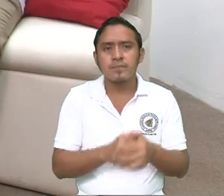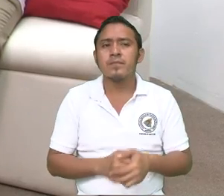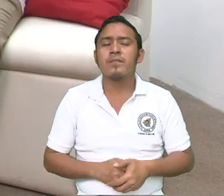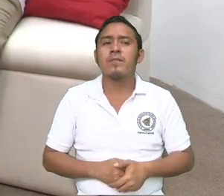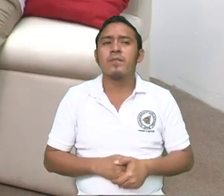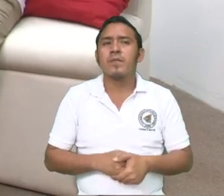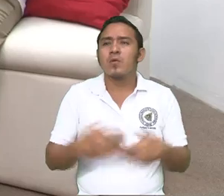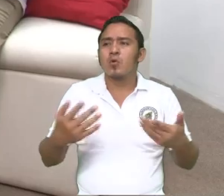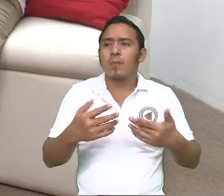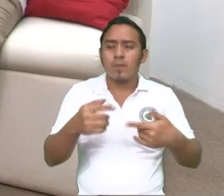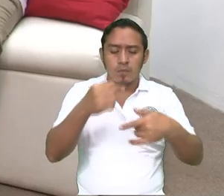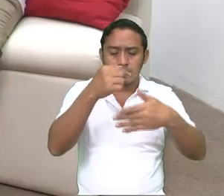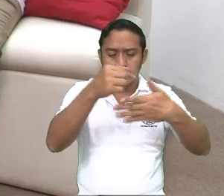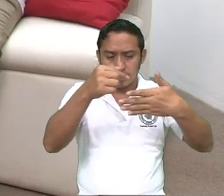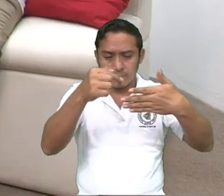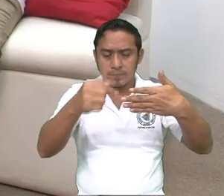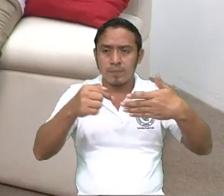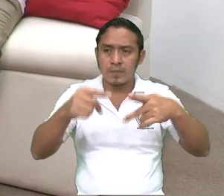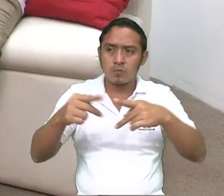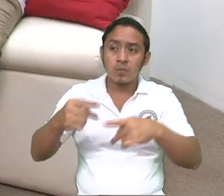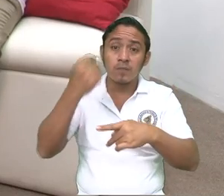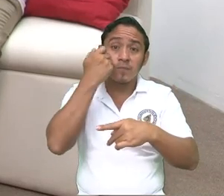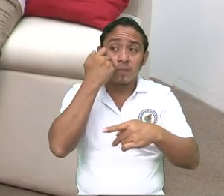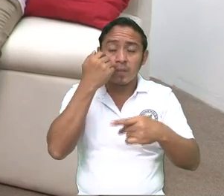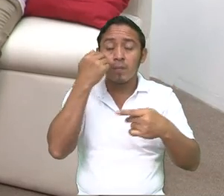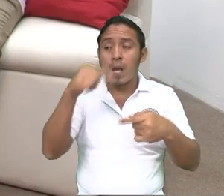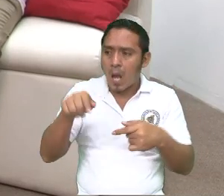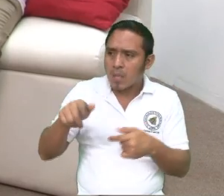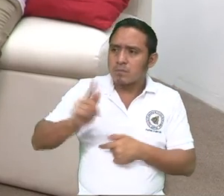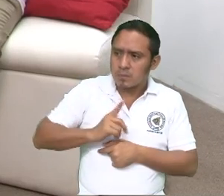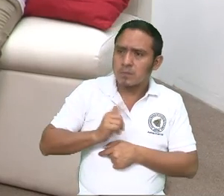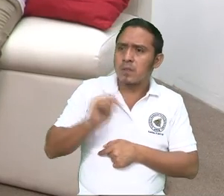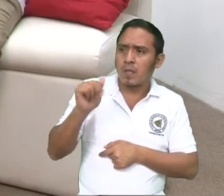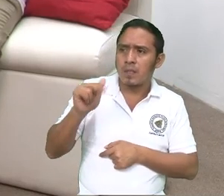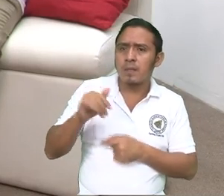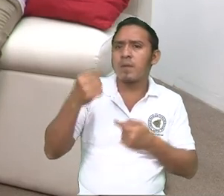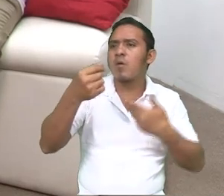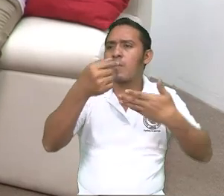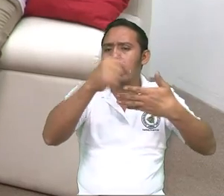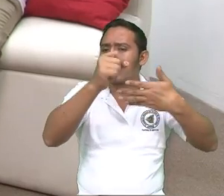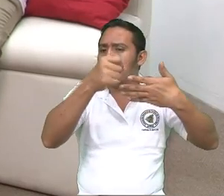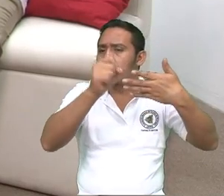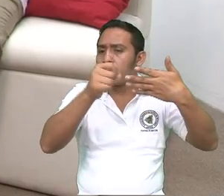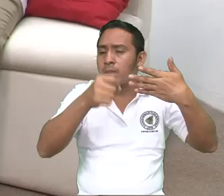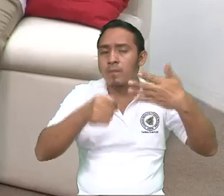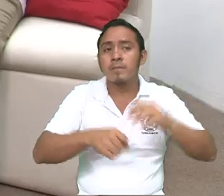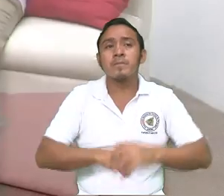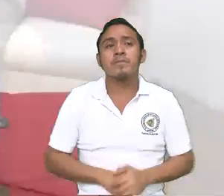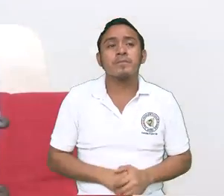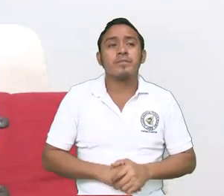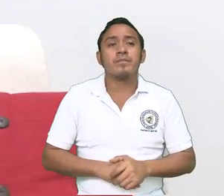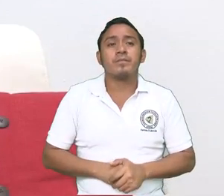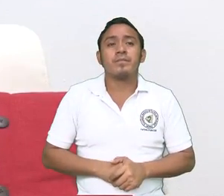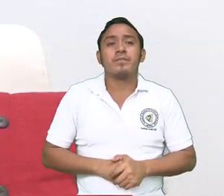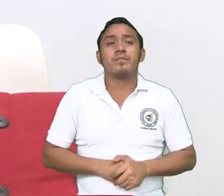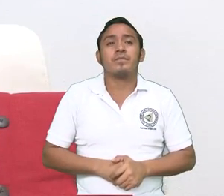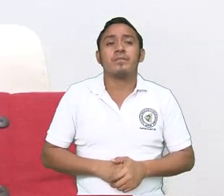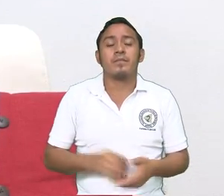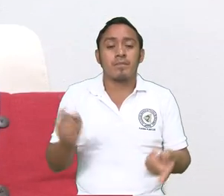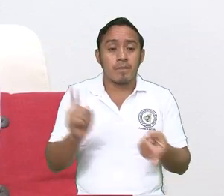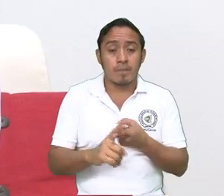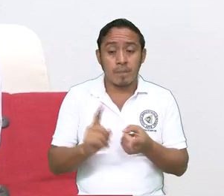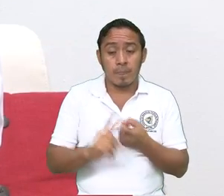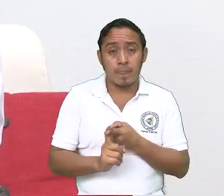son los signos o síntomas que nos pueden indicar que padecemos de anemia sí principalmente y